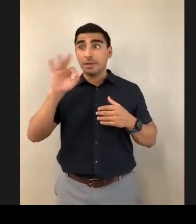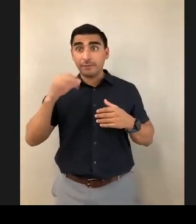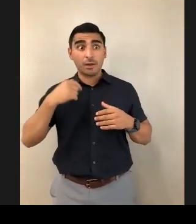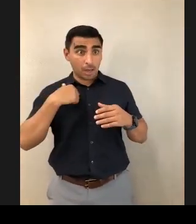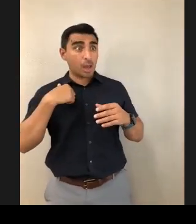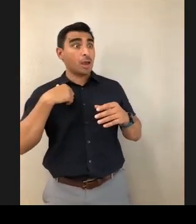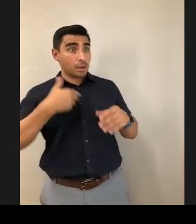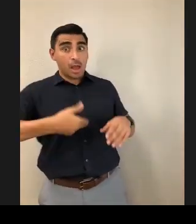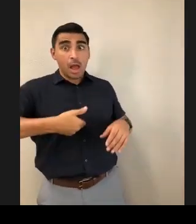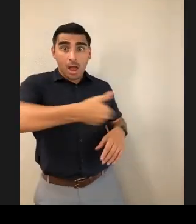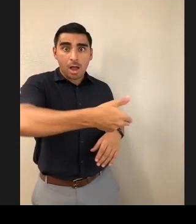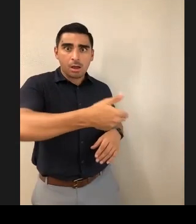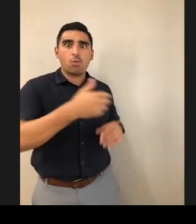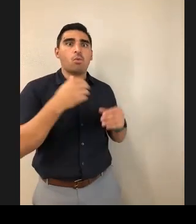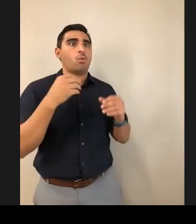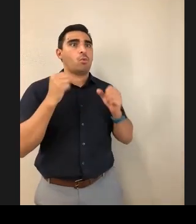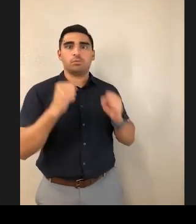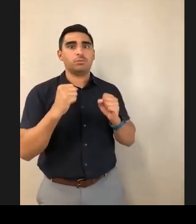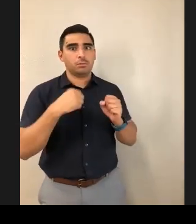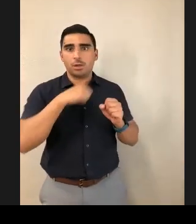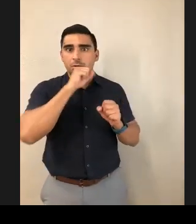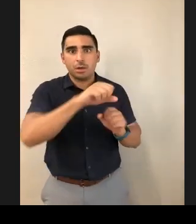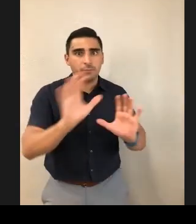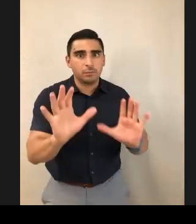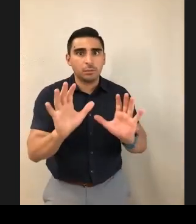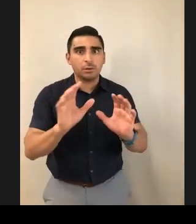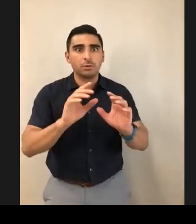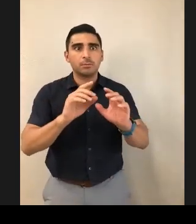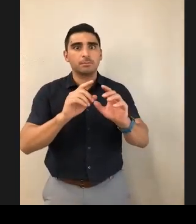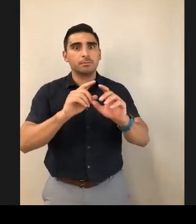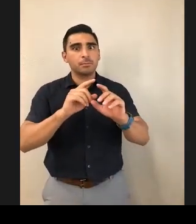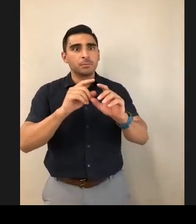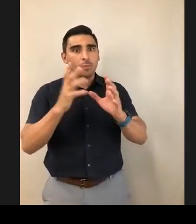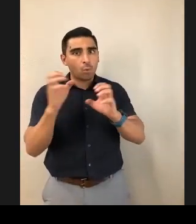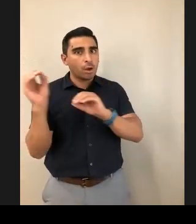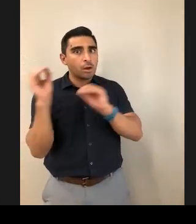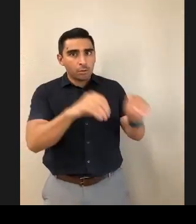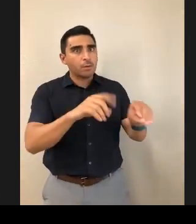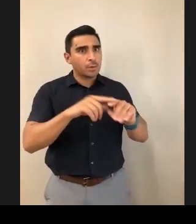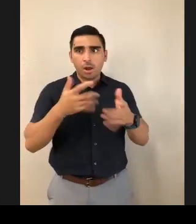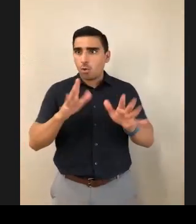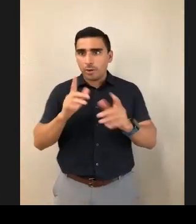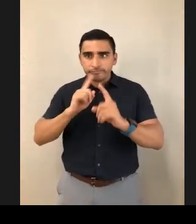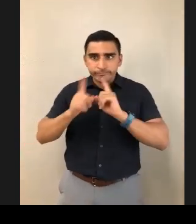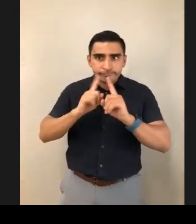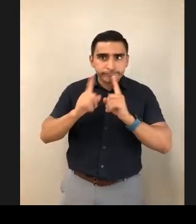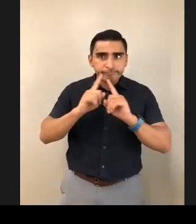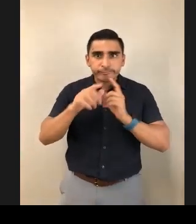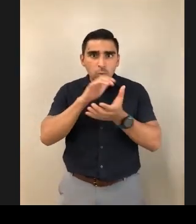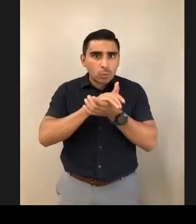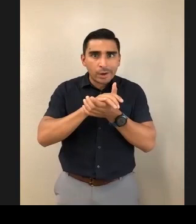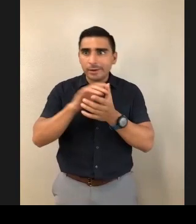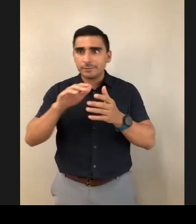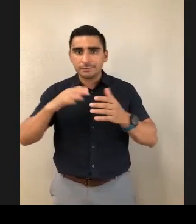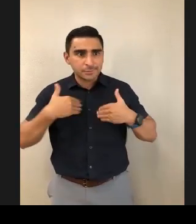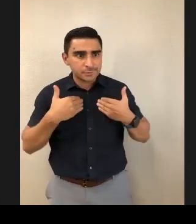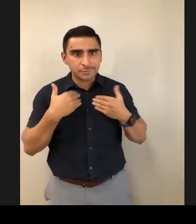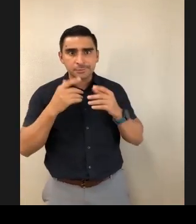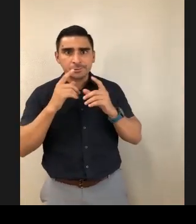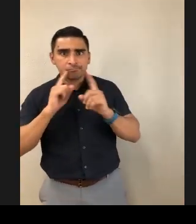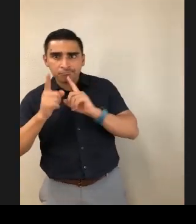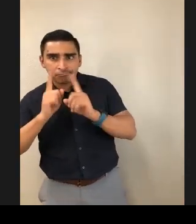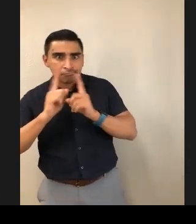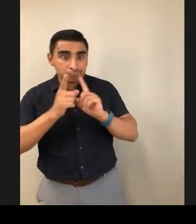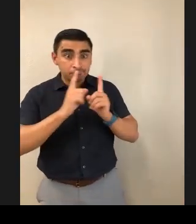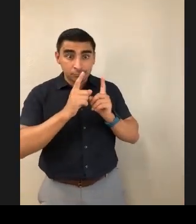la ligera. Si me dan la oportunidad de ejercer esta posición que amo,